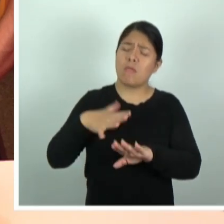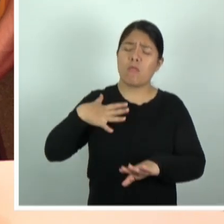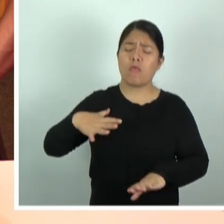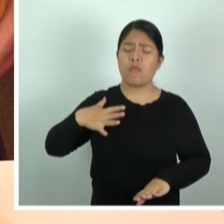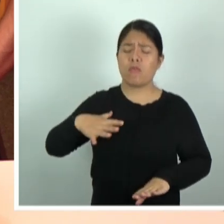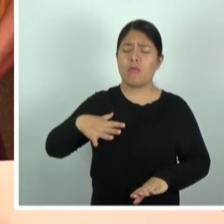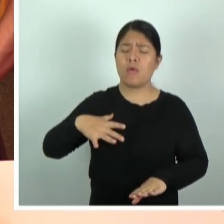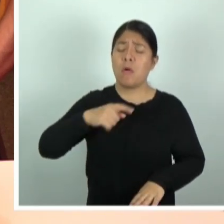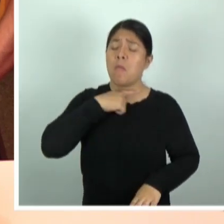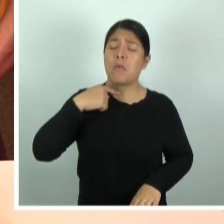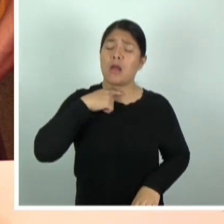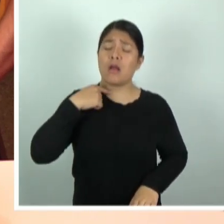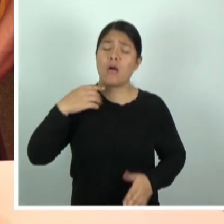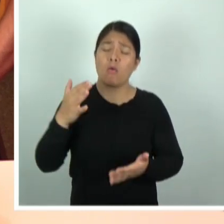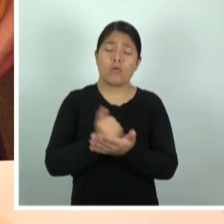todos mis pecados.